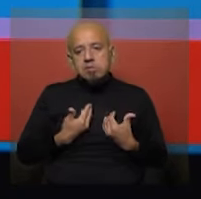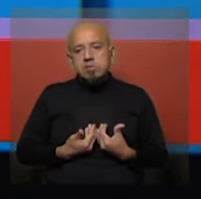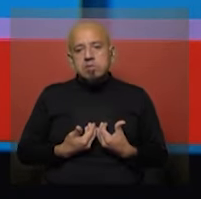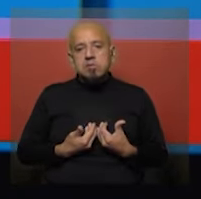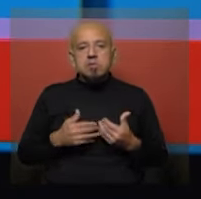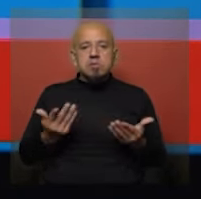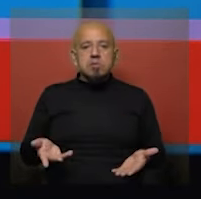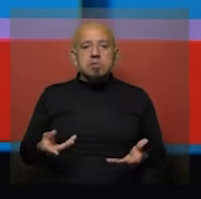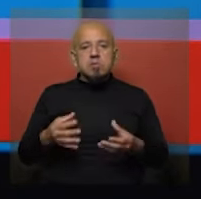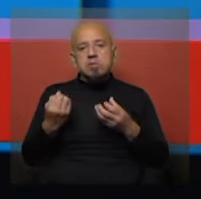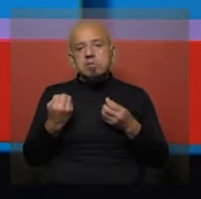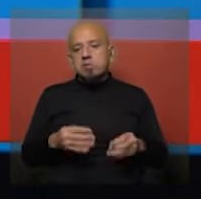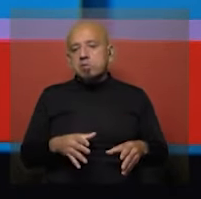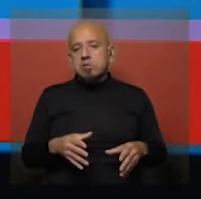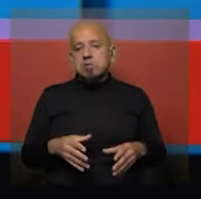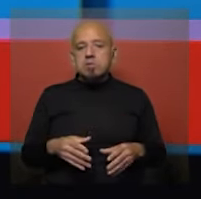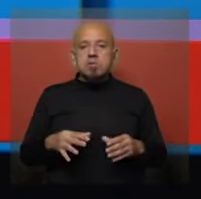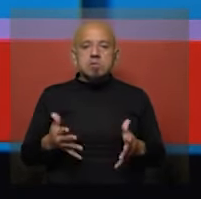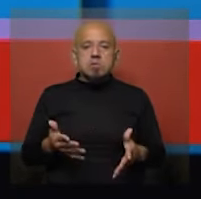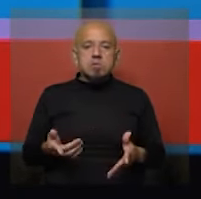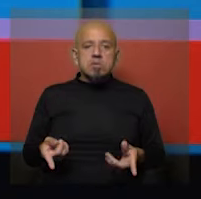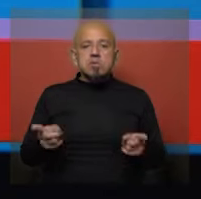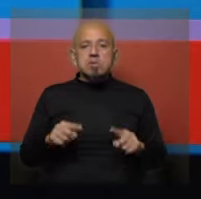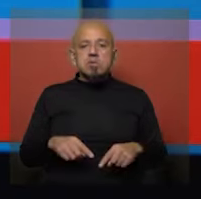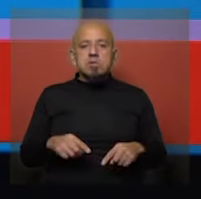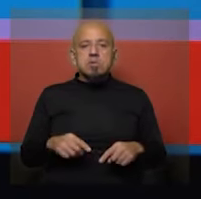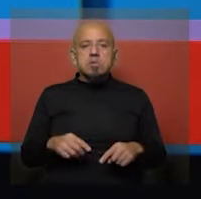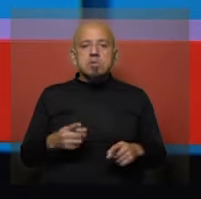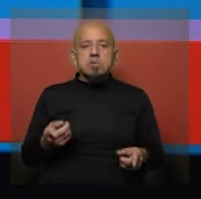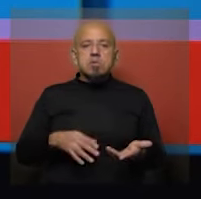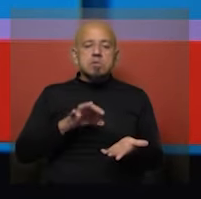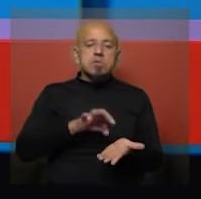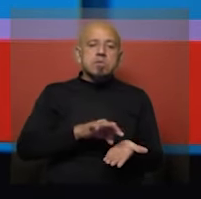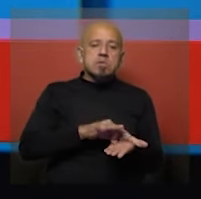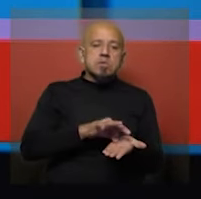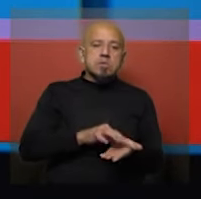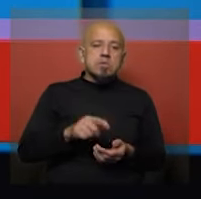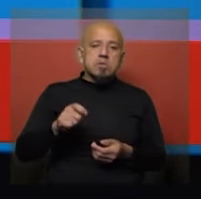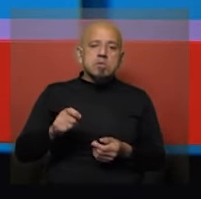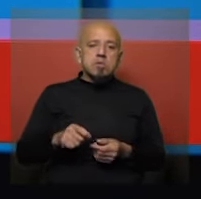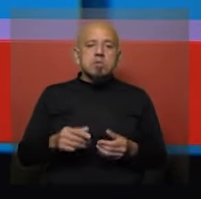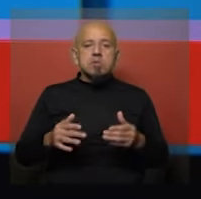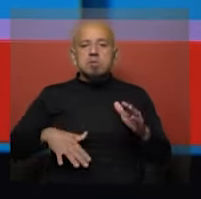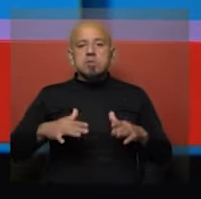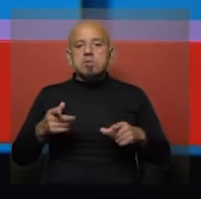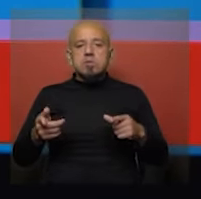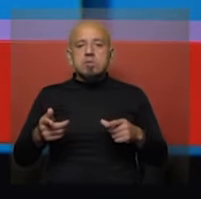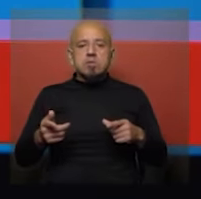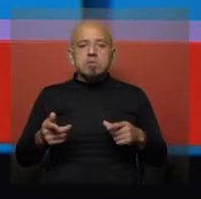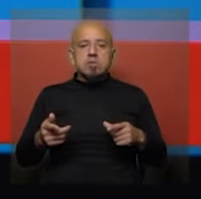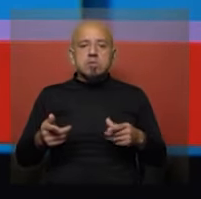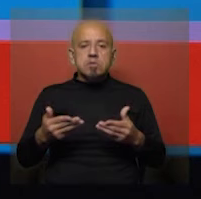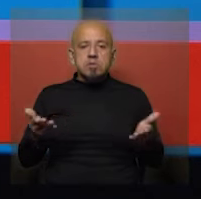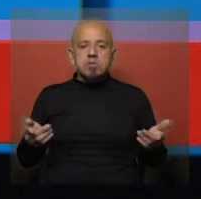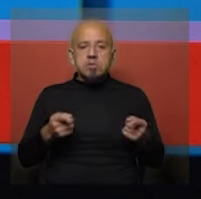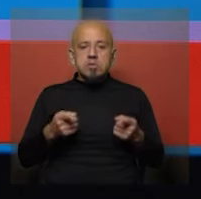quiebra y abandona deja Bueno para qué vine acá se enoja con el sistema judicial y muchas veces se quiebran en en